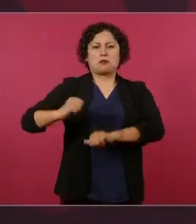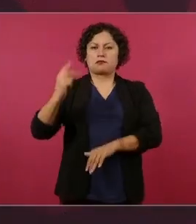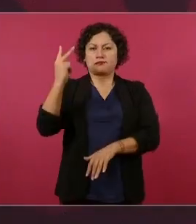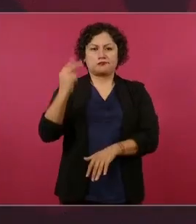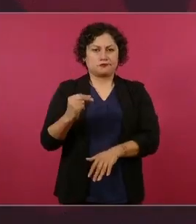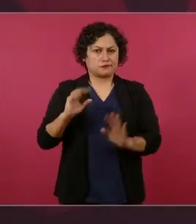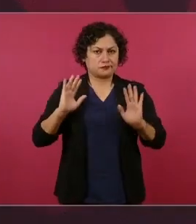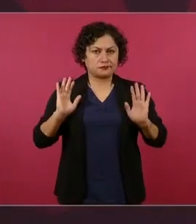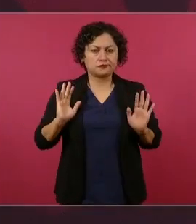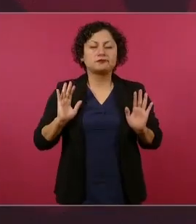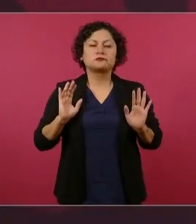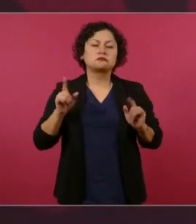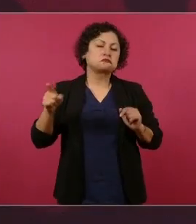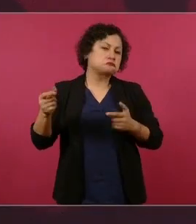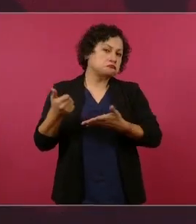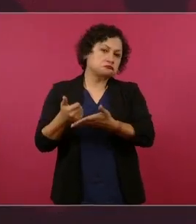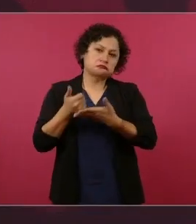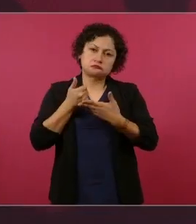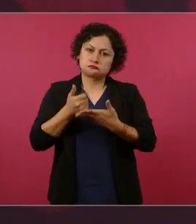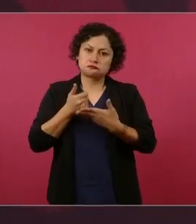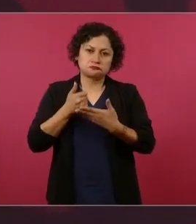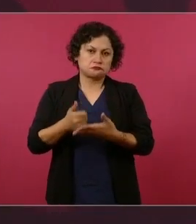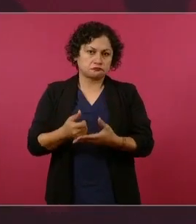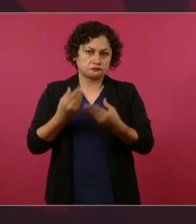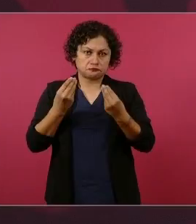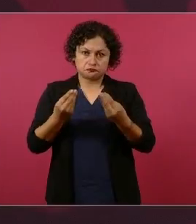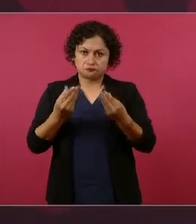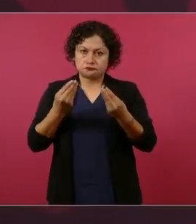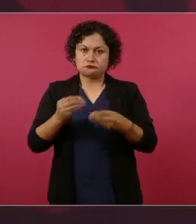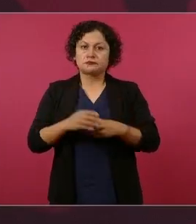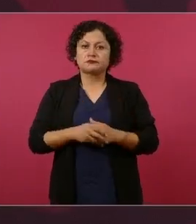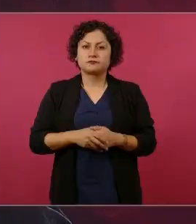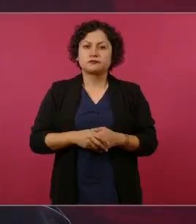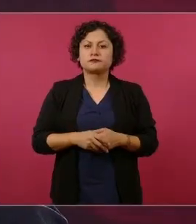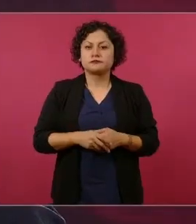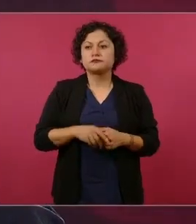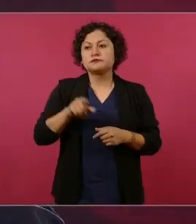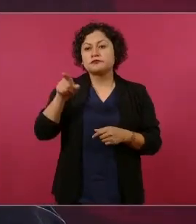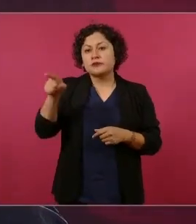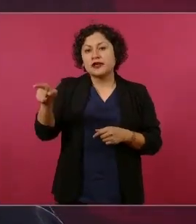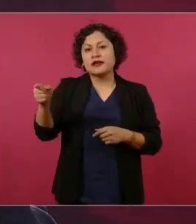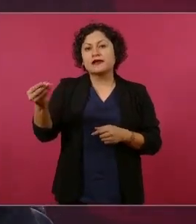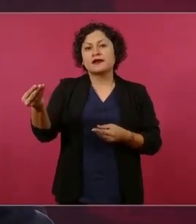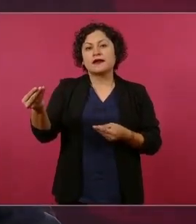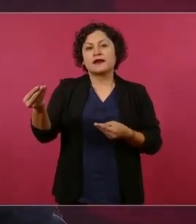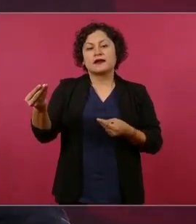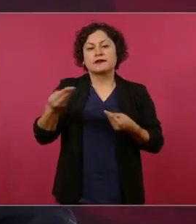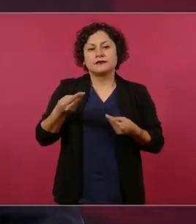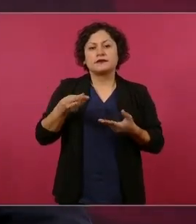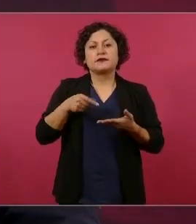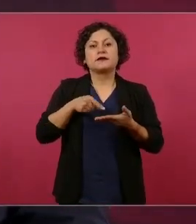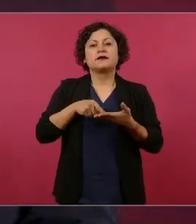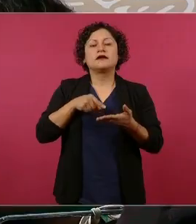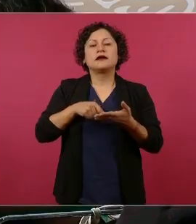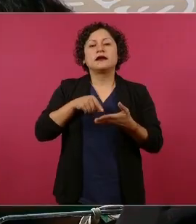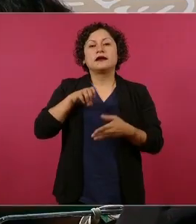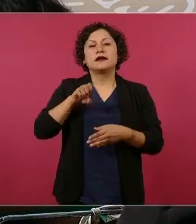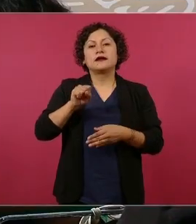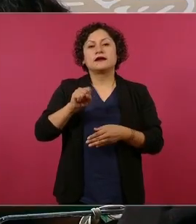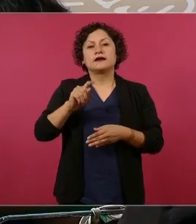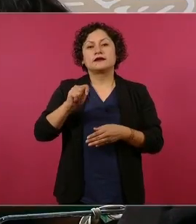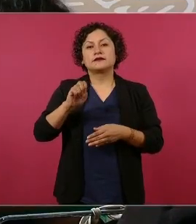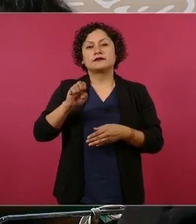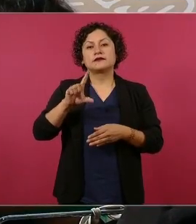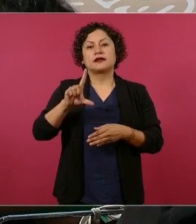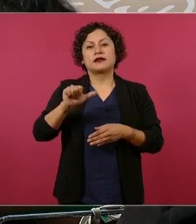y ella recomendó a Estela Ríos, la que es ahora